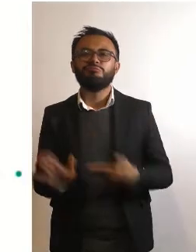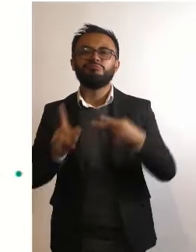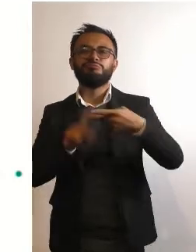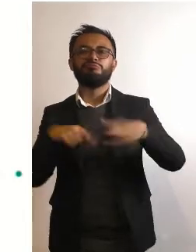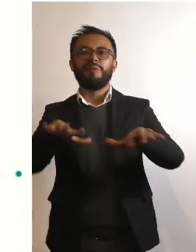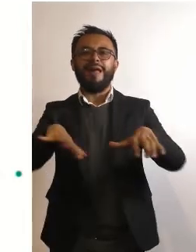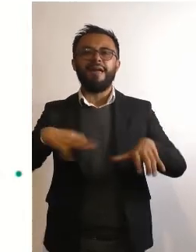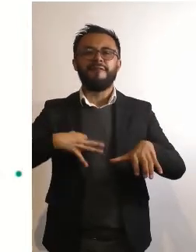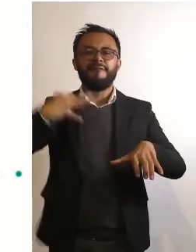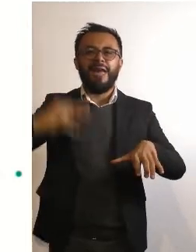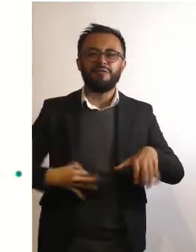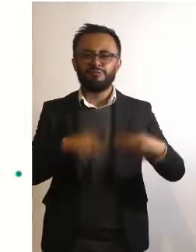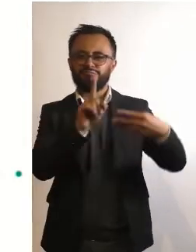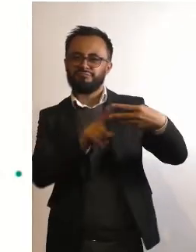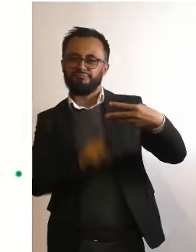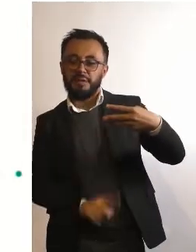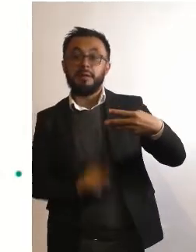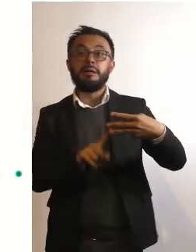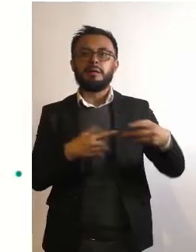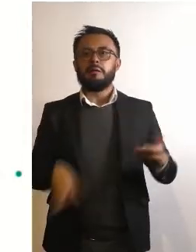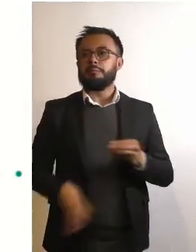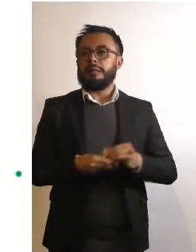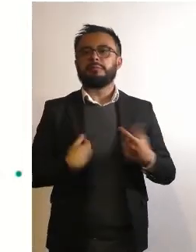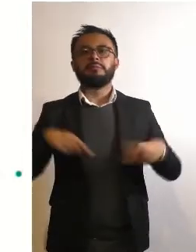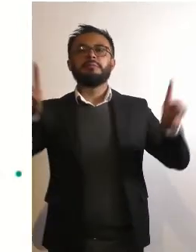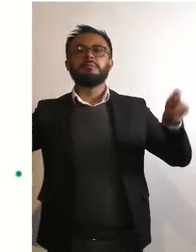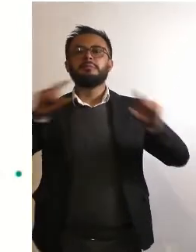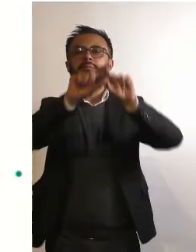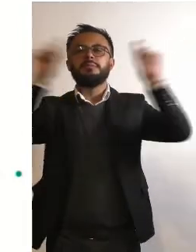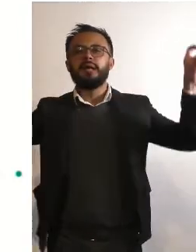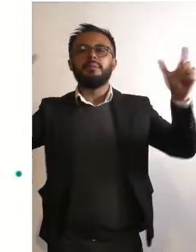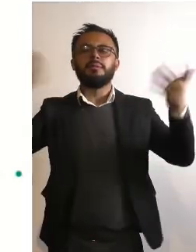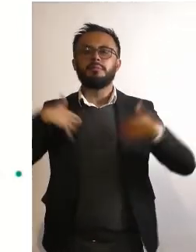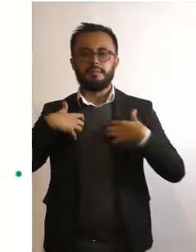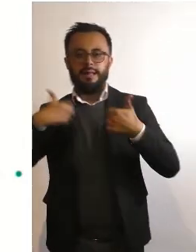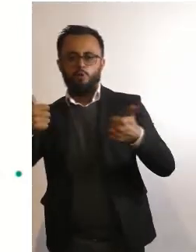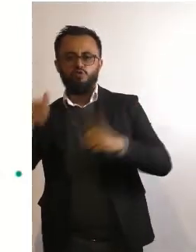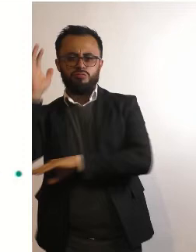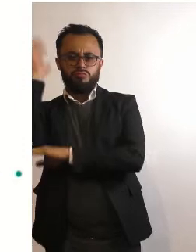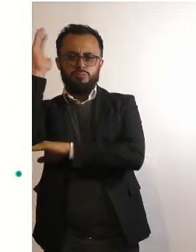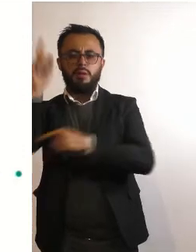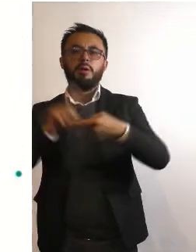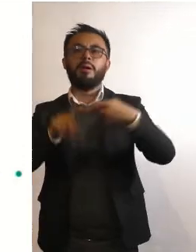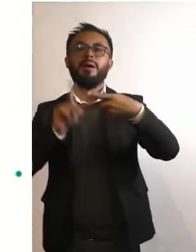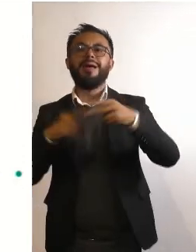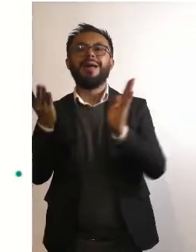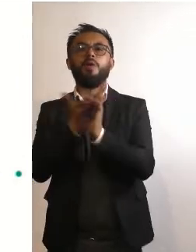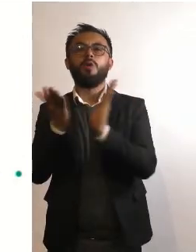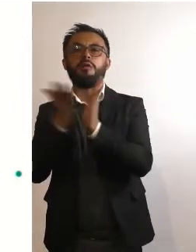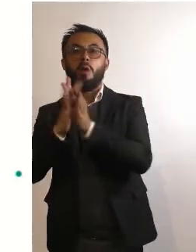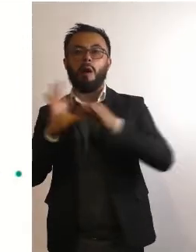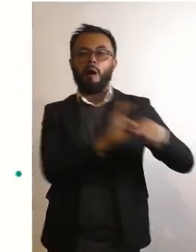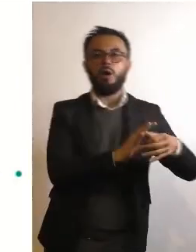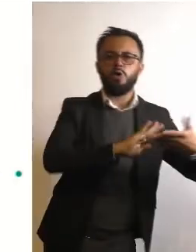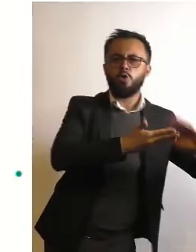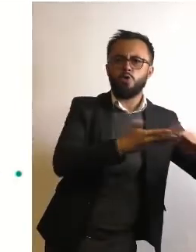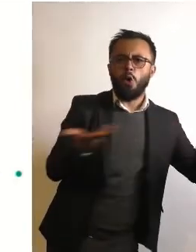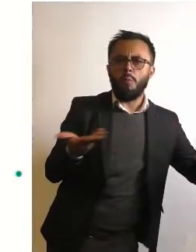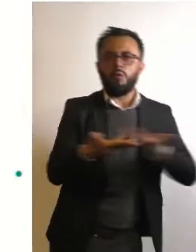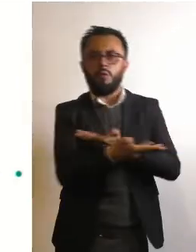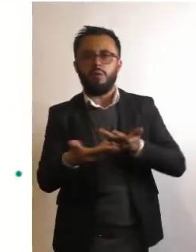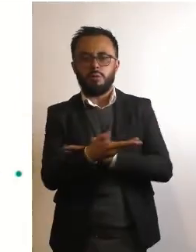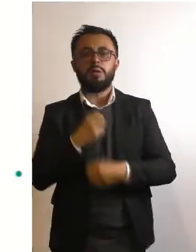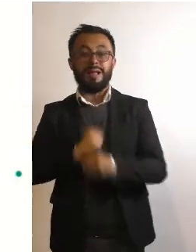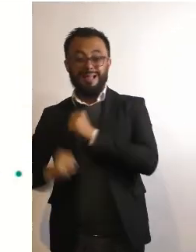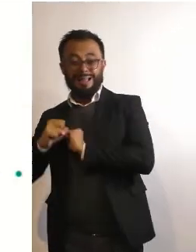temas relacionados con salud y educación y comunidad. Para el 2021, pues fueron de un